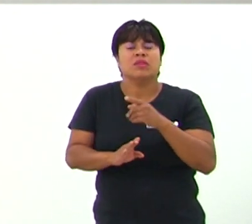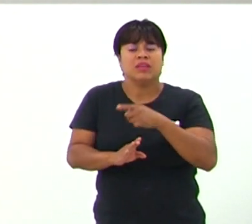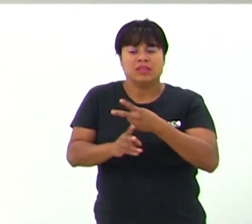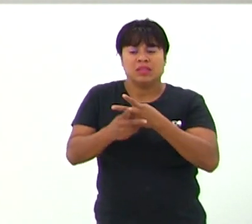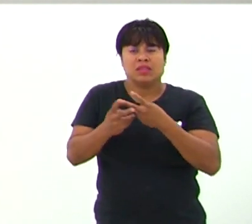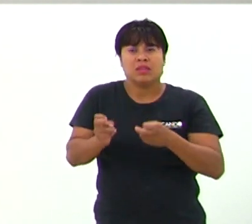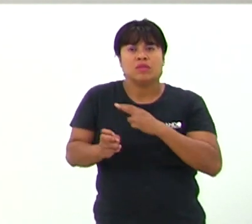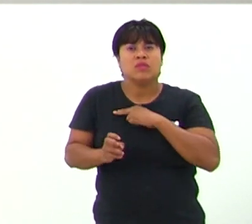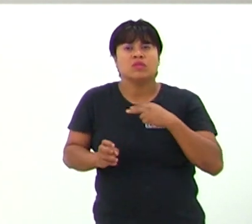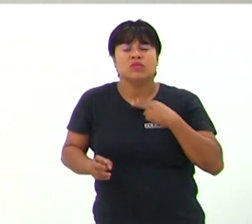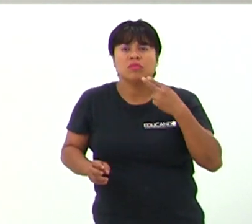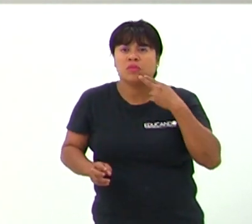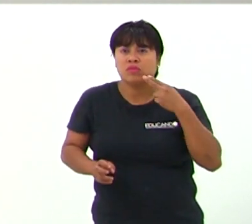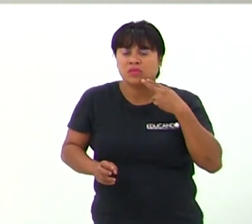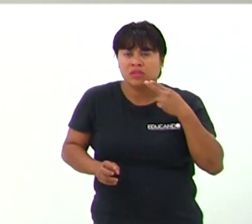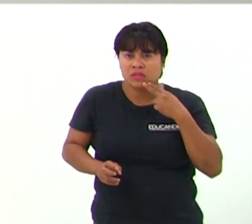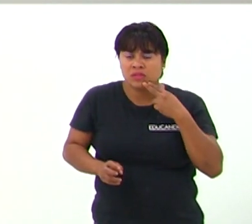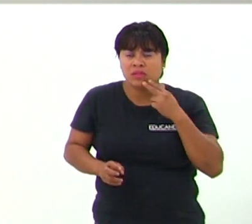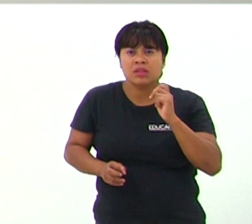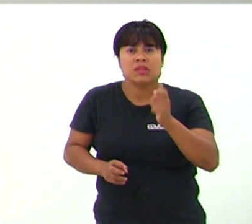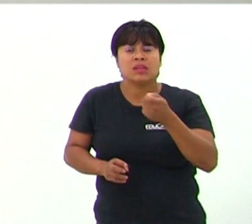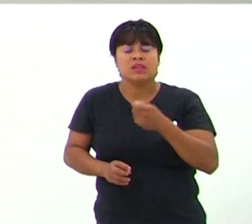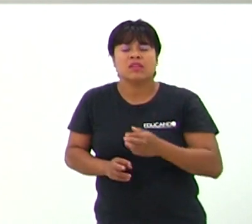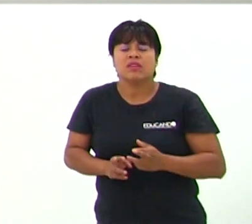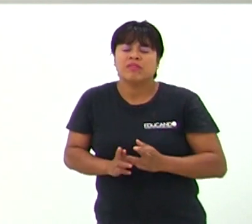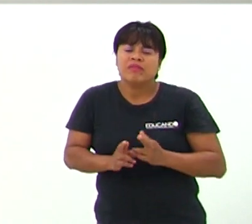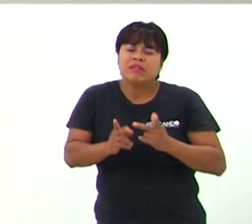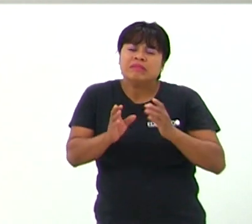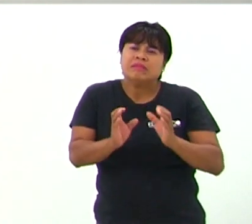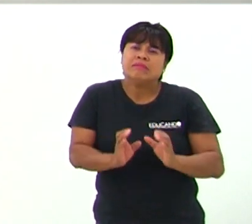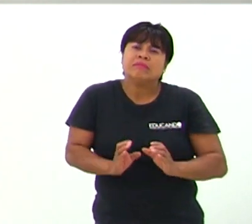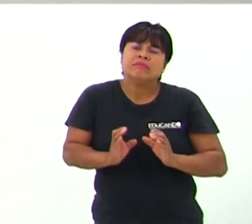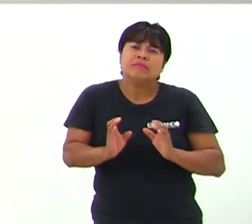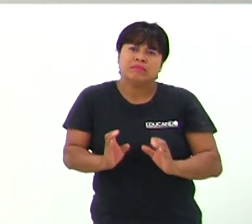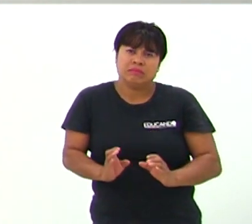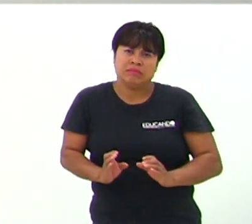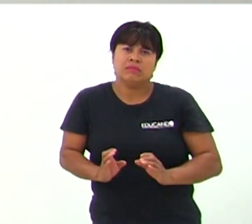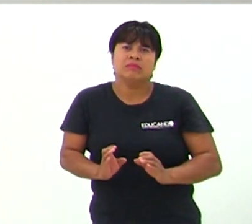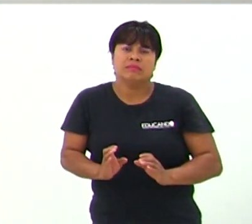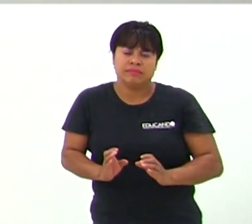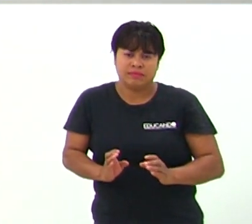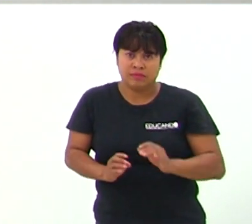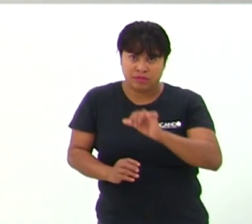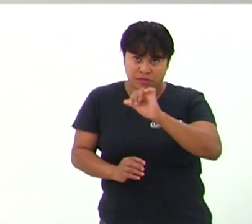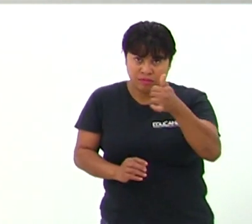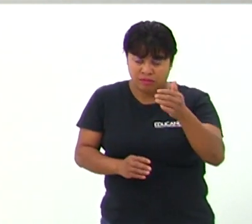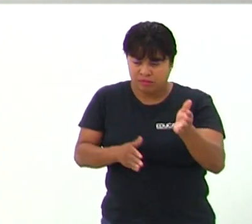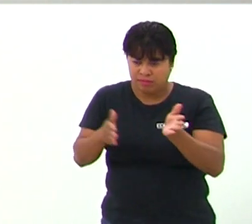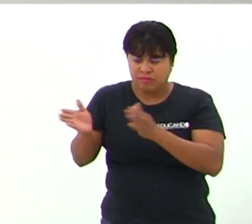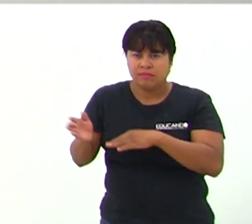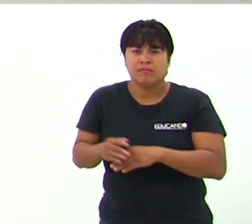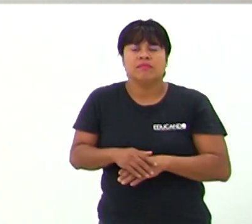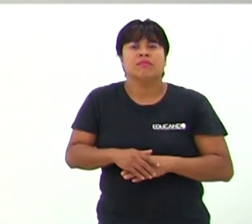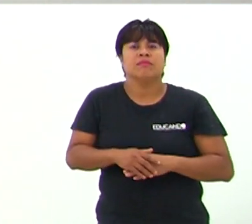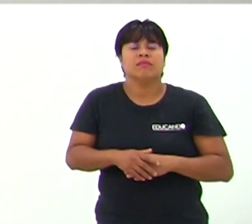que vamos a utilizar es frágil. ¿Bien? Vamos con el siguiente. Sin